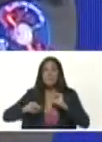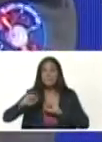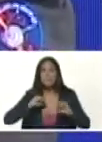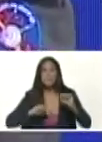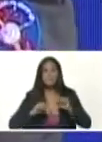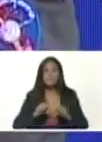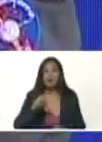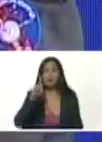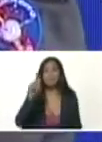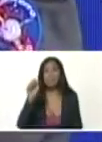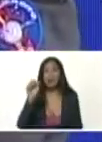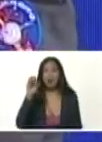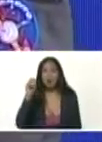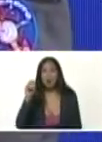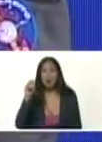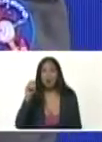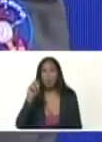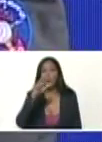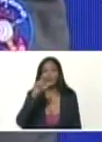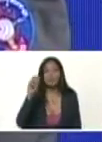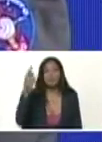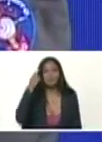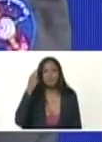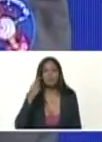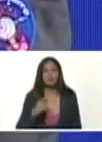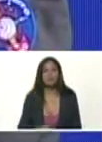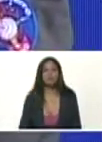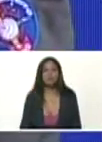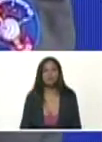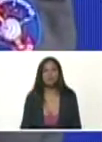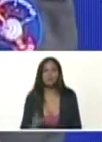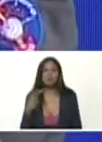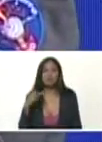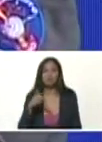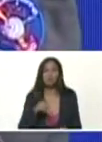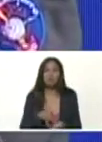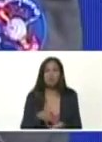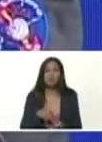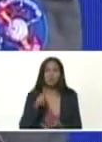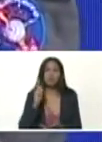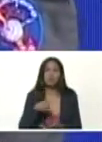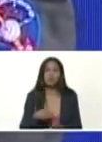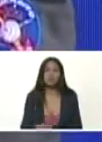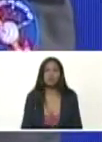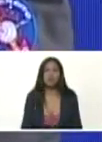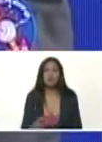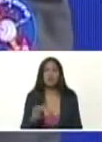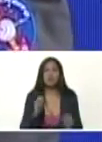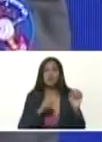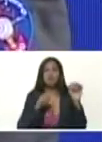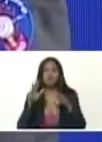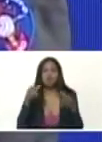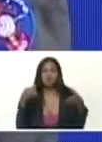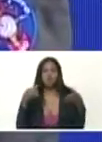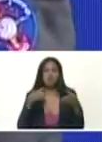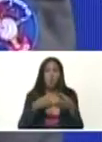en el PAO por 30 días. Allá estuvimos presentes las 12